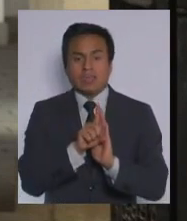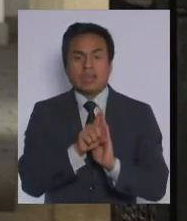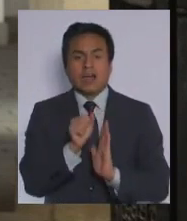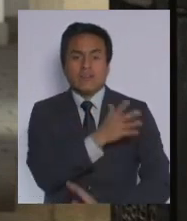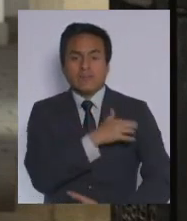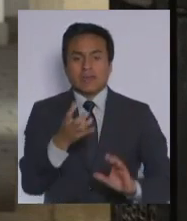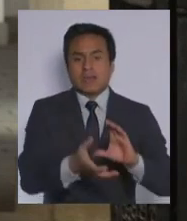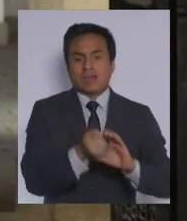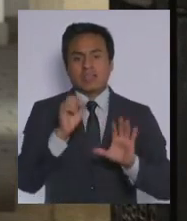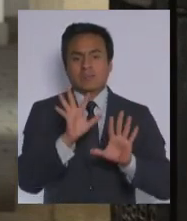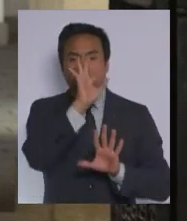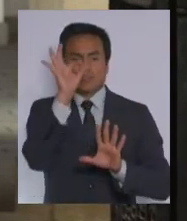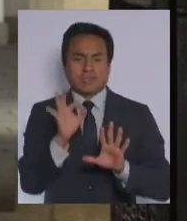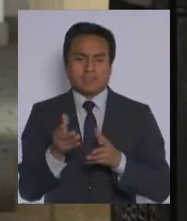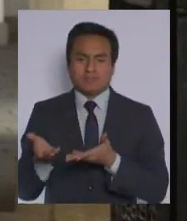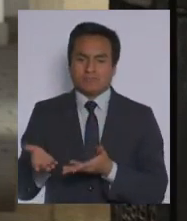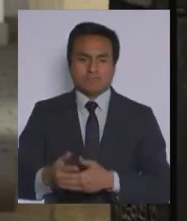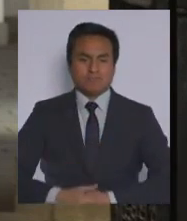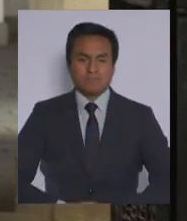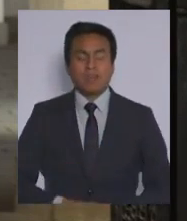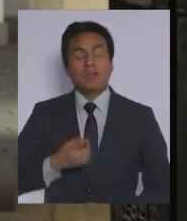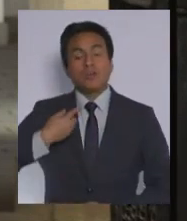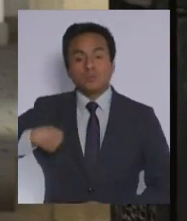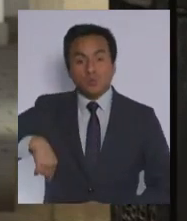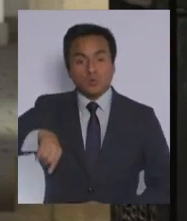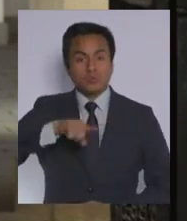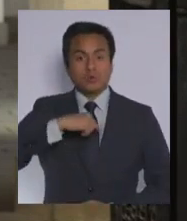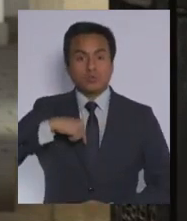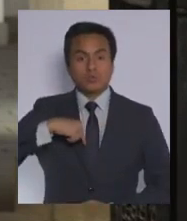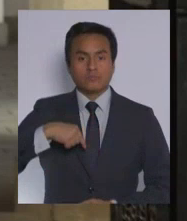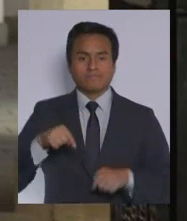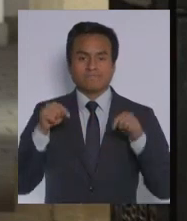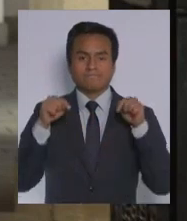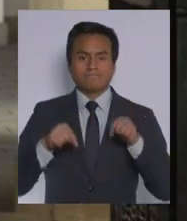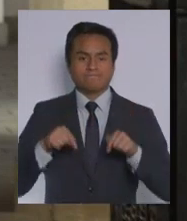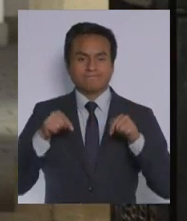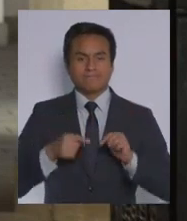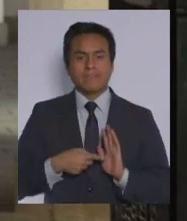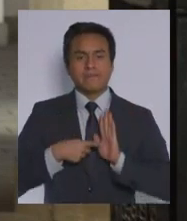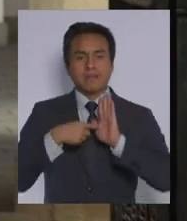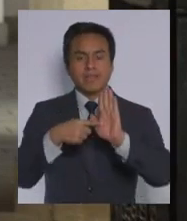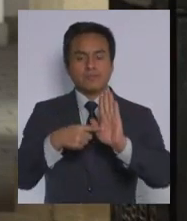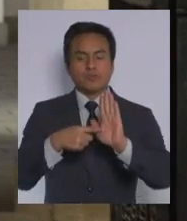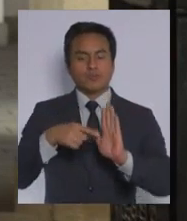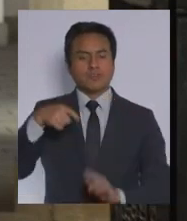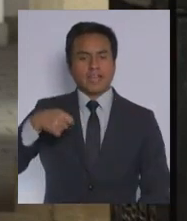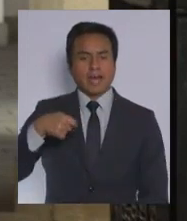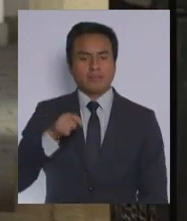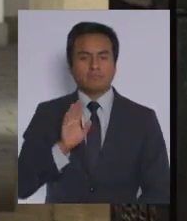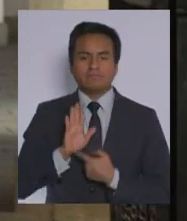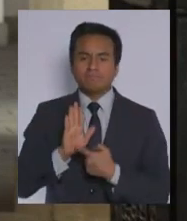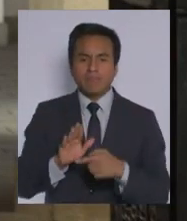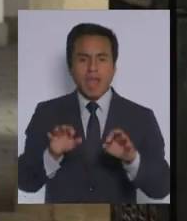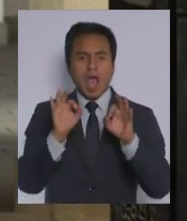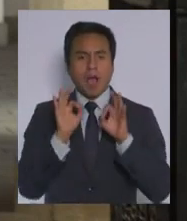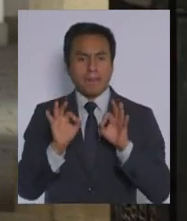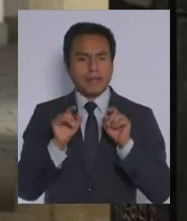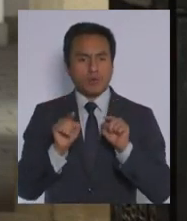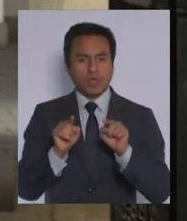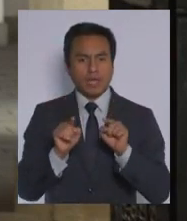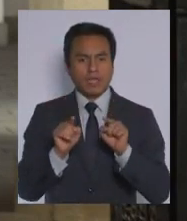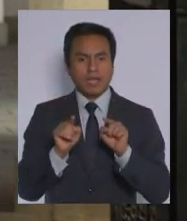retiro del ahorro del 10 por ciento nosotros hoy día le planteamos al senado en particular